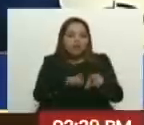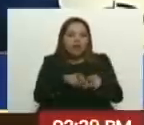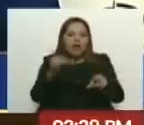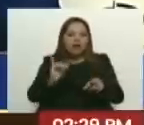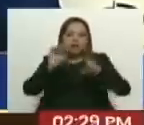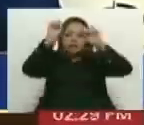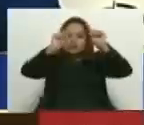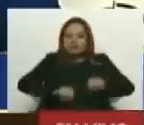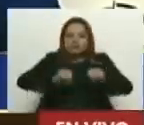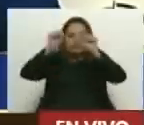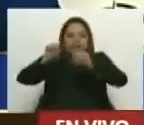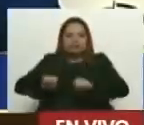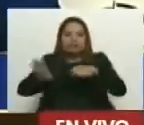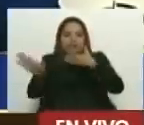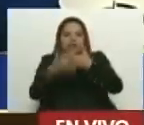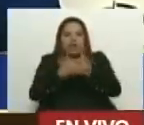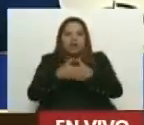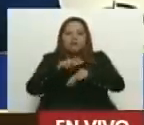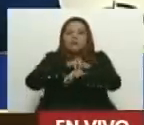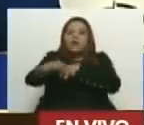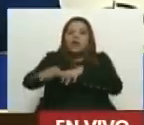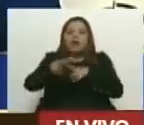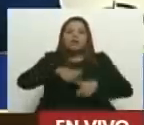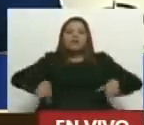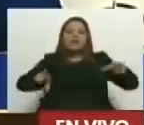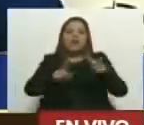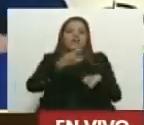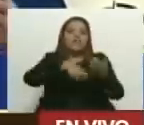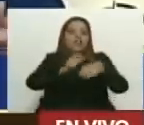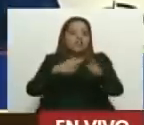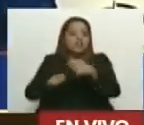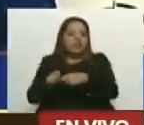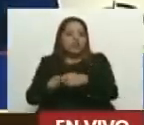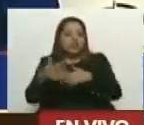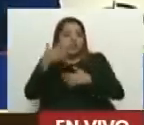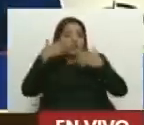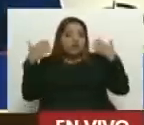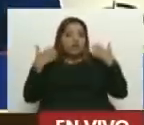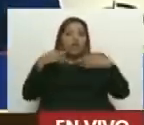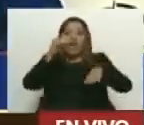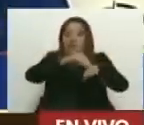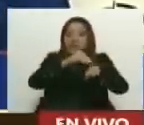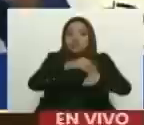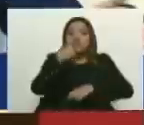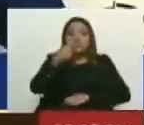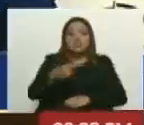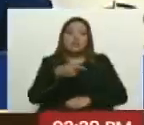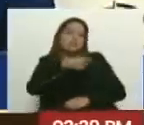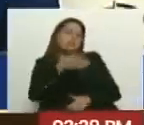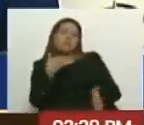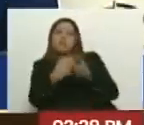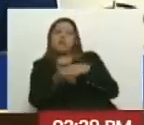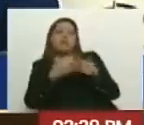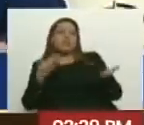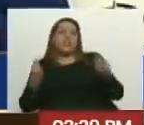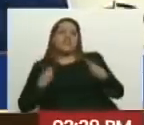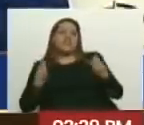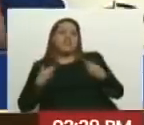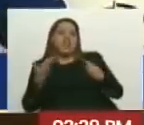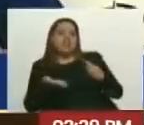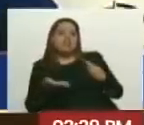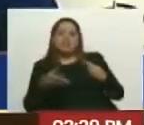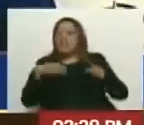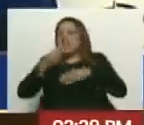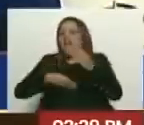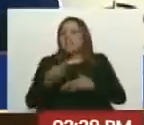María cerrada a prácticamente todos los comercios del Tigre. Y él lo anuncia diciendo incluso que él no le importa la vida, que él hace